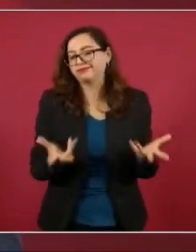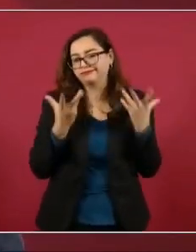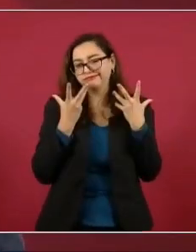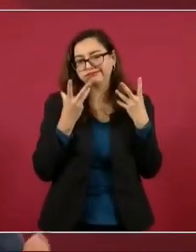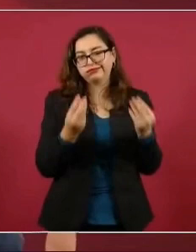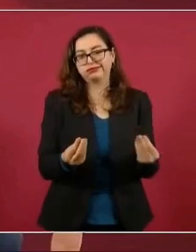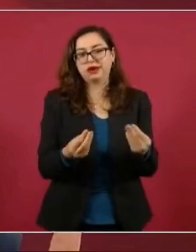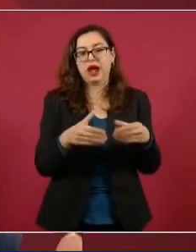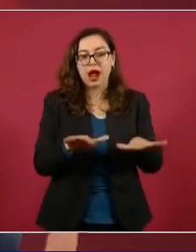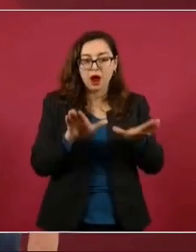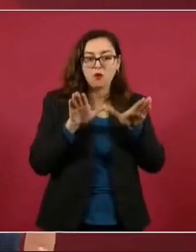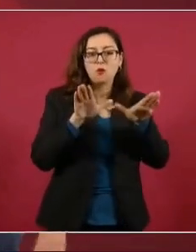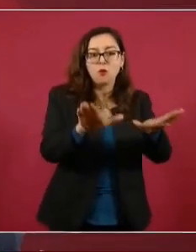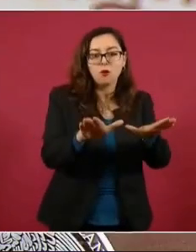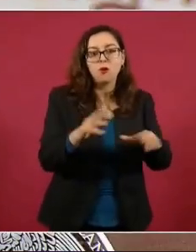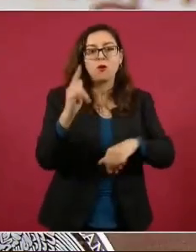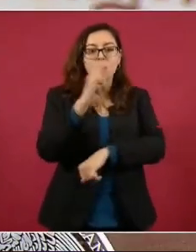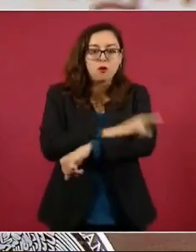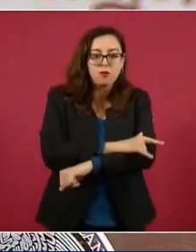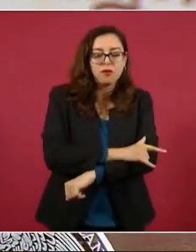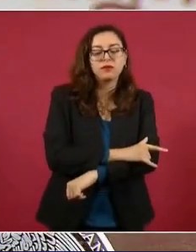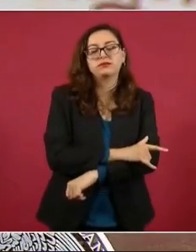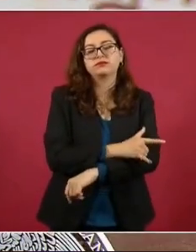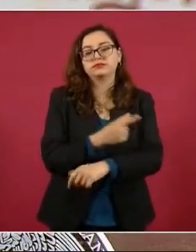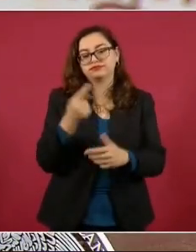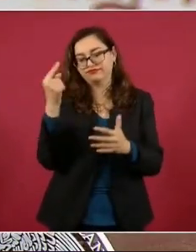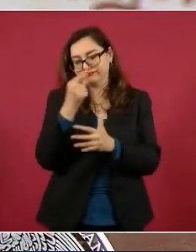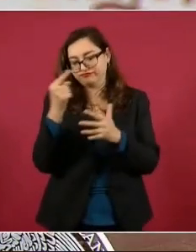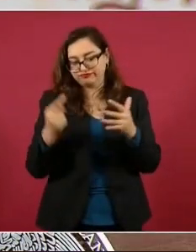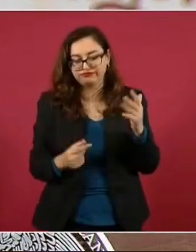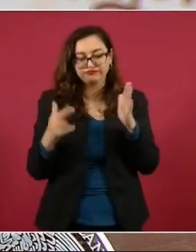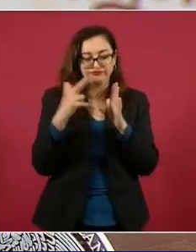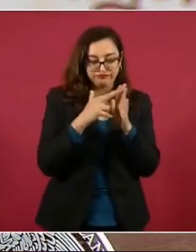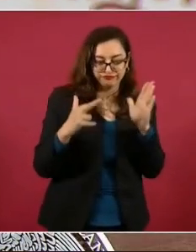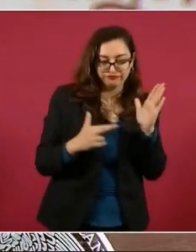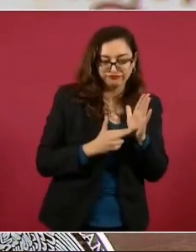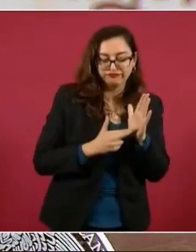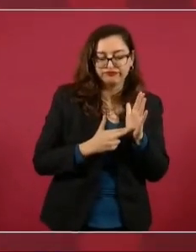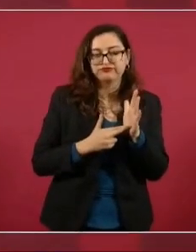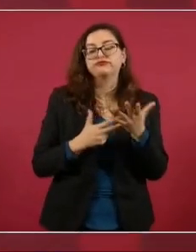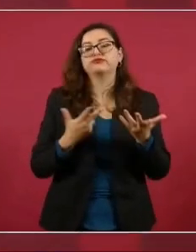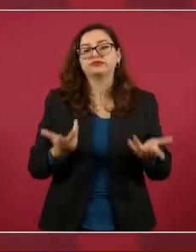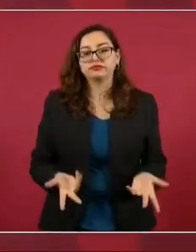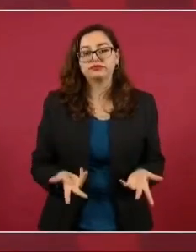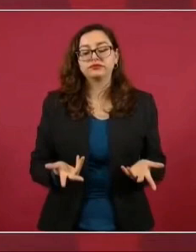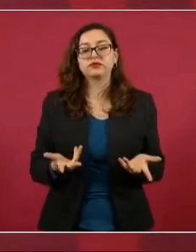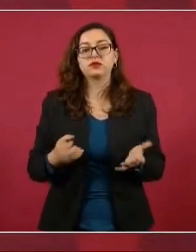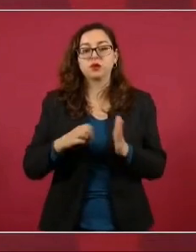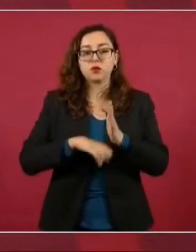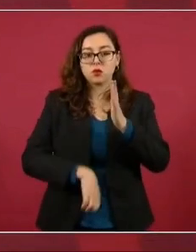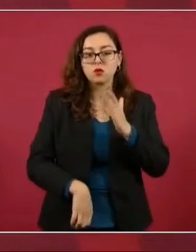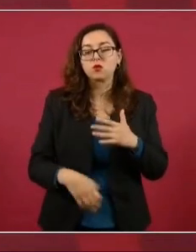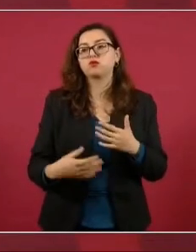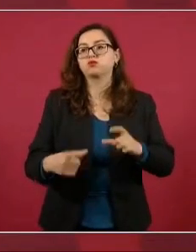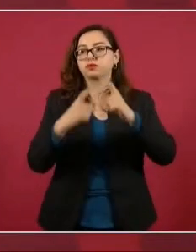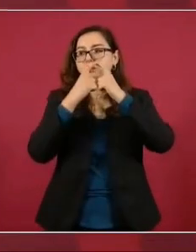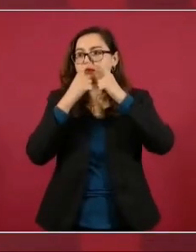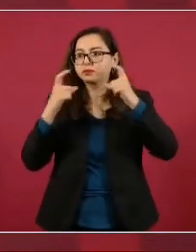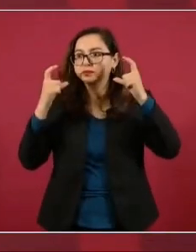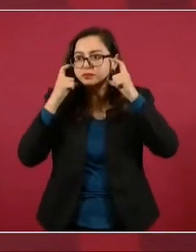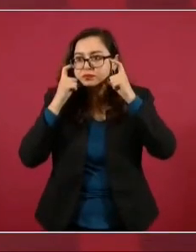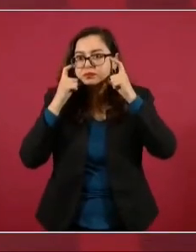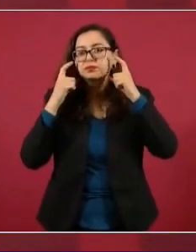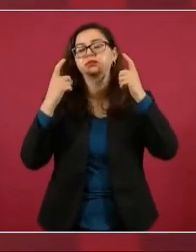los aviones. Y hay una serie de intervenciones, acciones, como los filtros, como el uso del cubrebocas, como